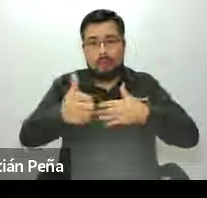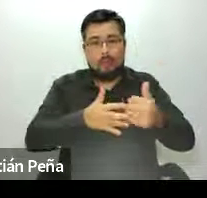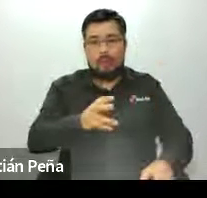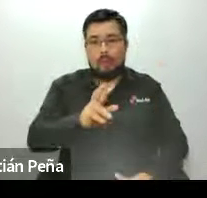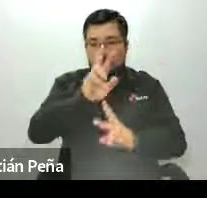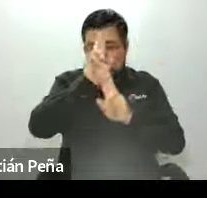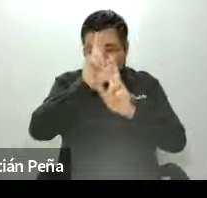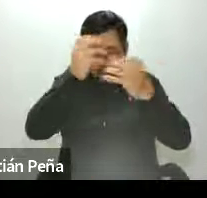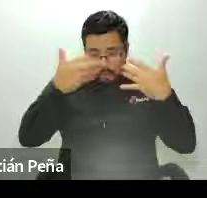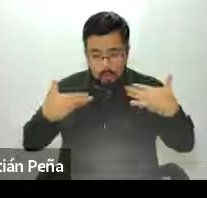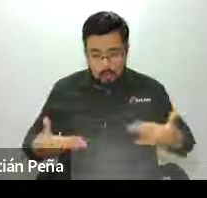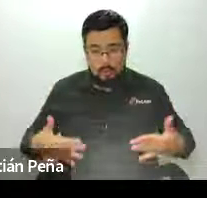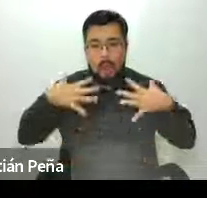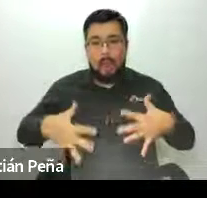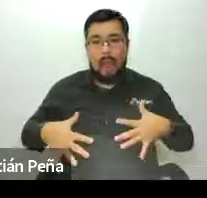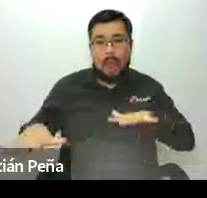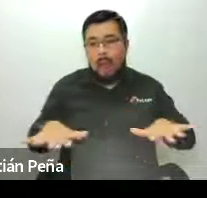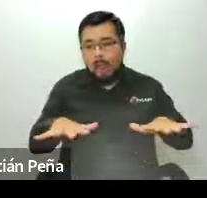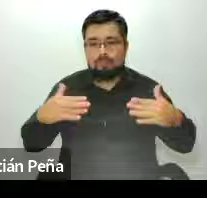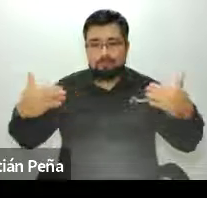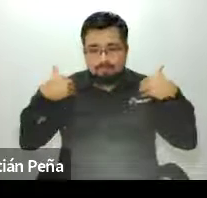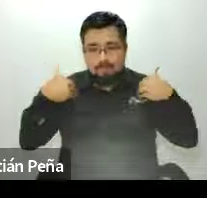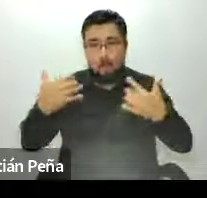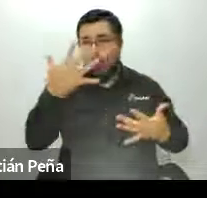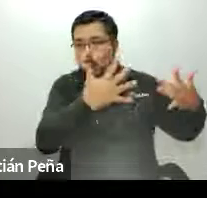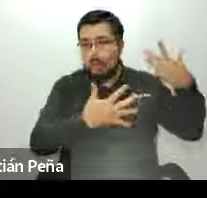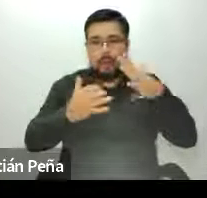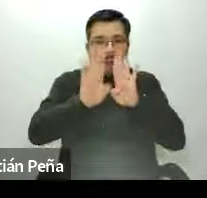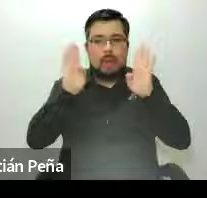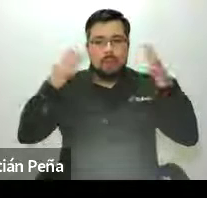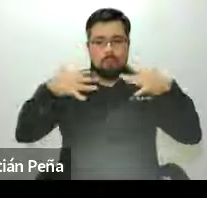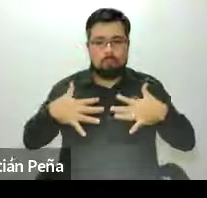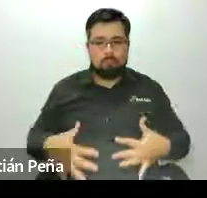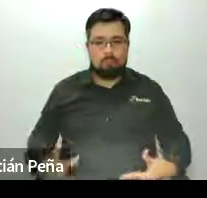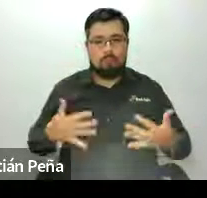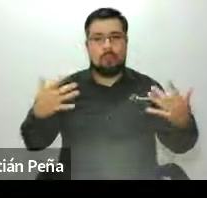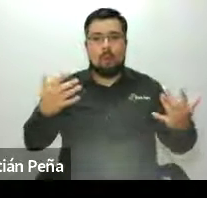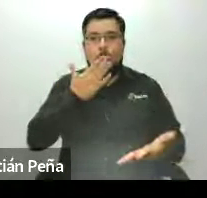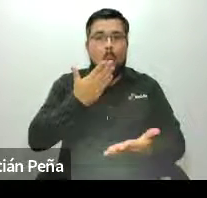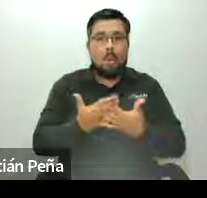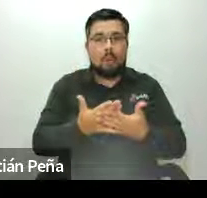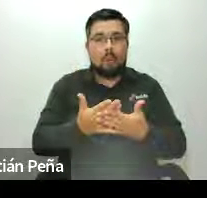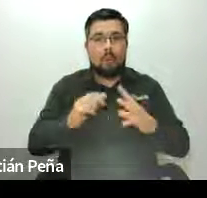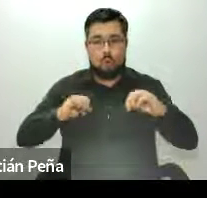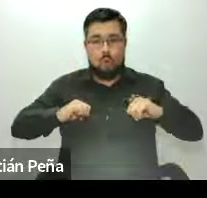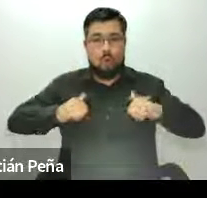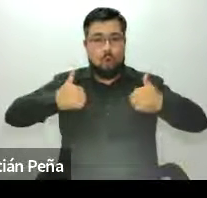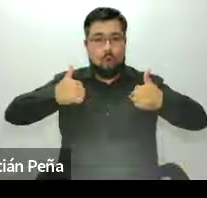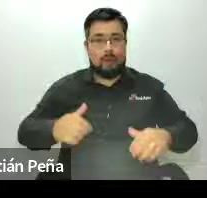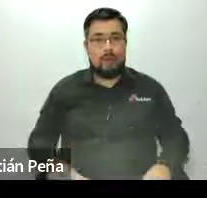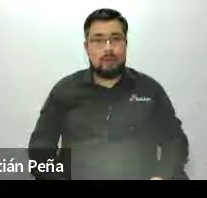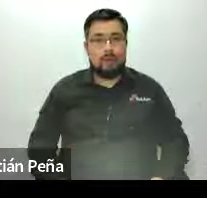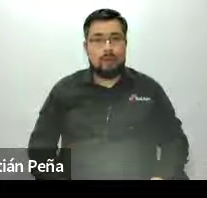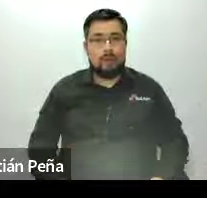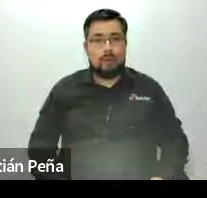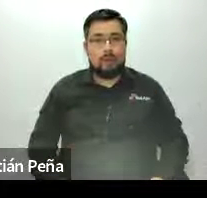realizar la actividad física en forma regular, de cuidar la higiene corporal en el periodo de la pubertad. Piensen ustedes lo relevante que eso es para todas y todos